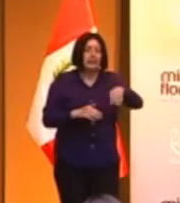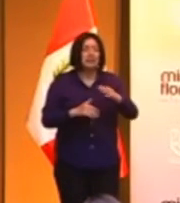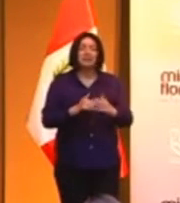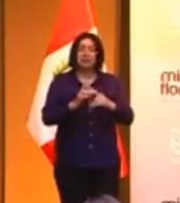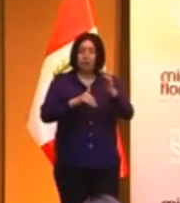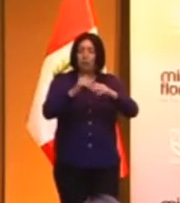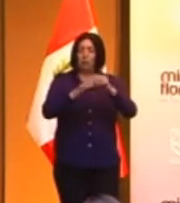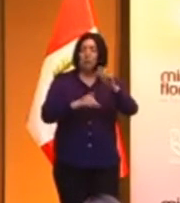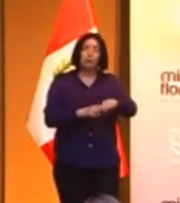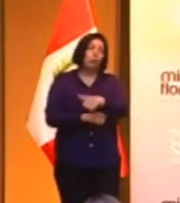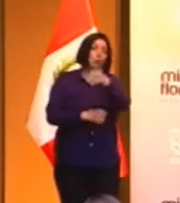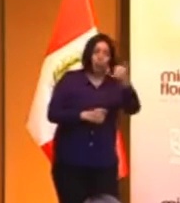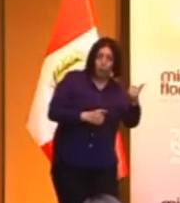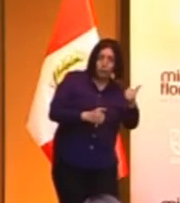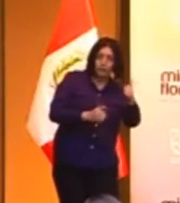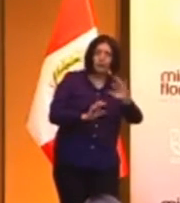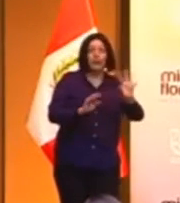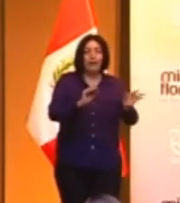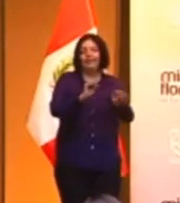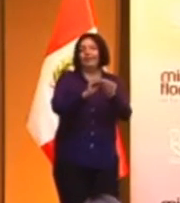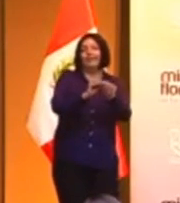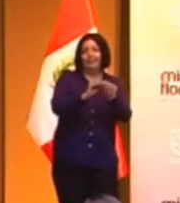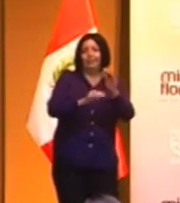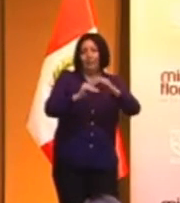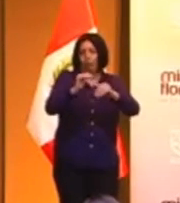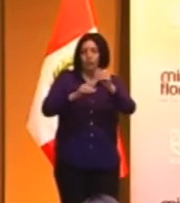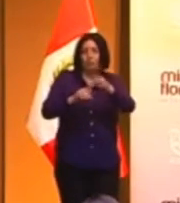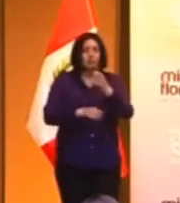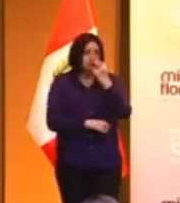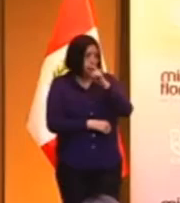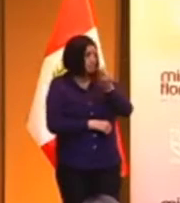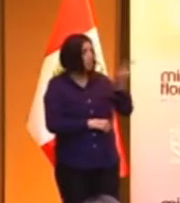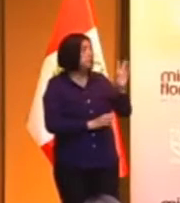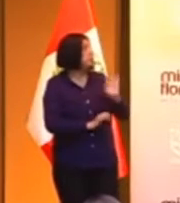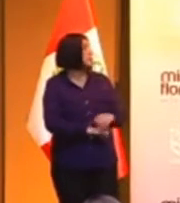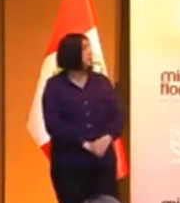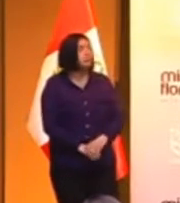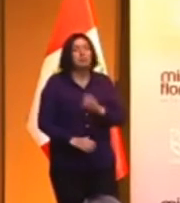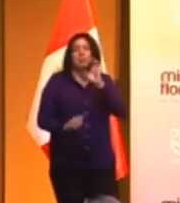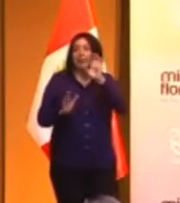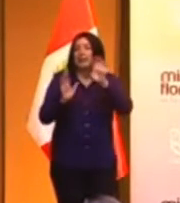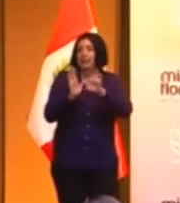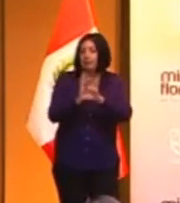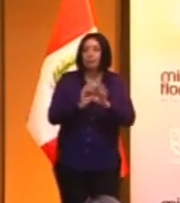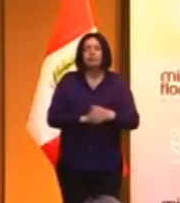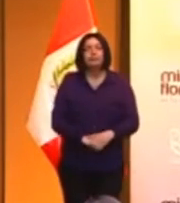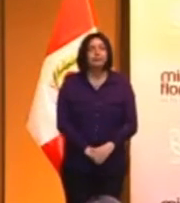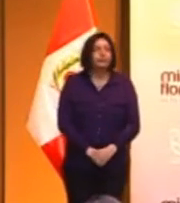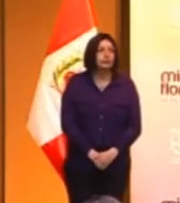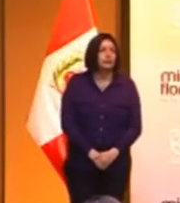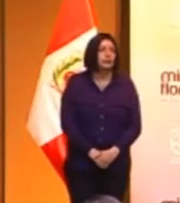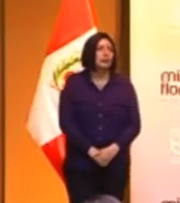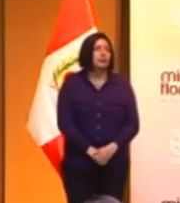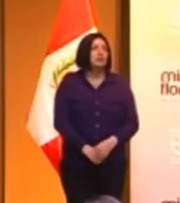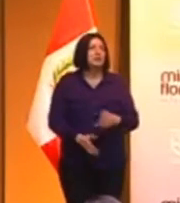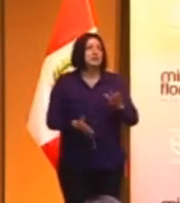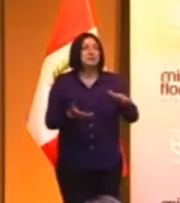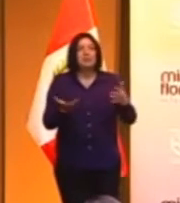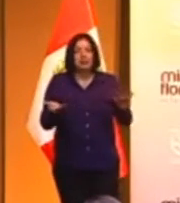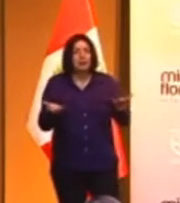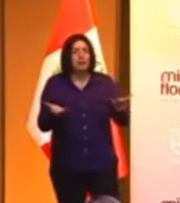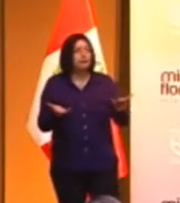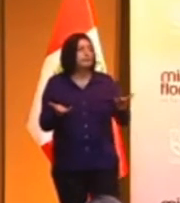visto complementada con algunas otras obras más que ustedes habrán podido apreciar, como por ejemplo el hecho de